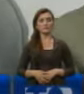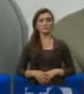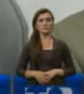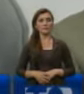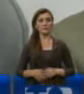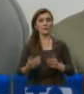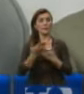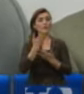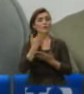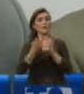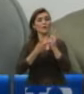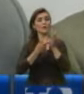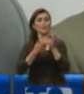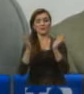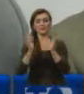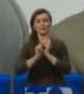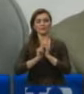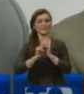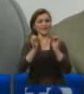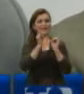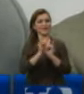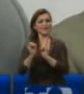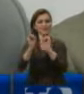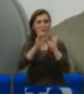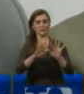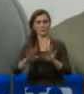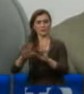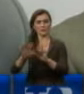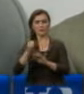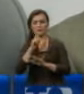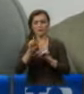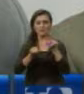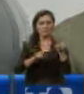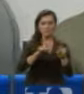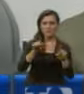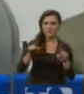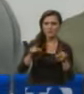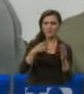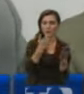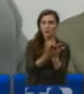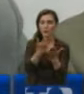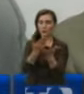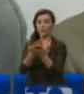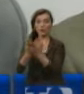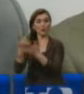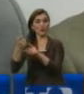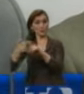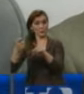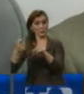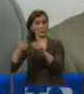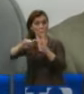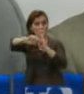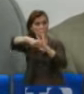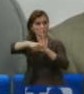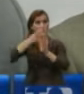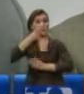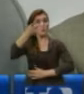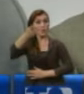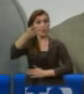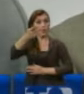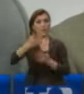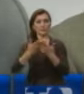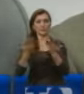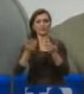lograban tener un mecanismo informático para poder identificar a cada uno de los oferentes en el proceso de puja del portal de contratación pública y